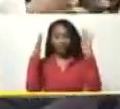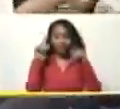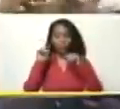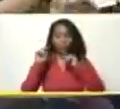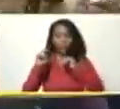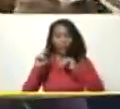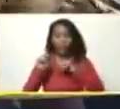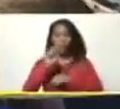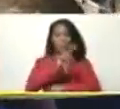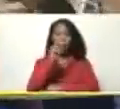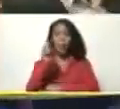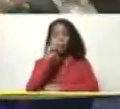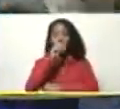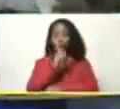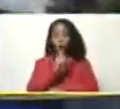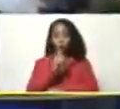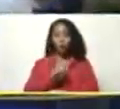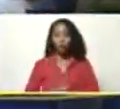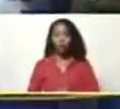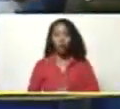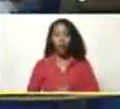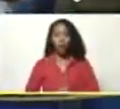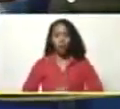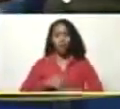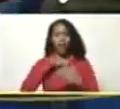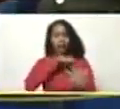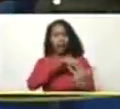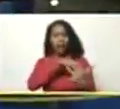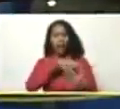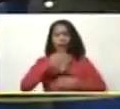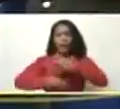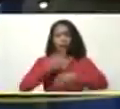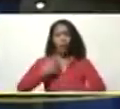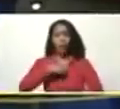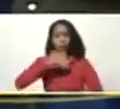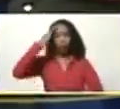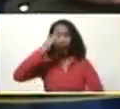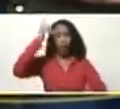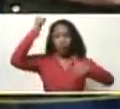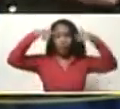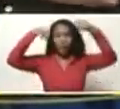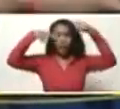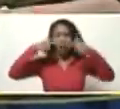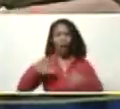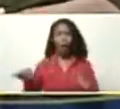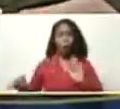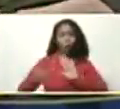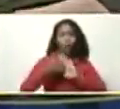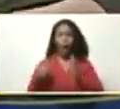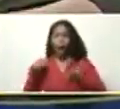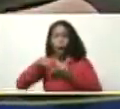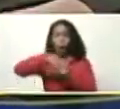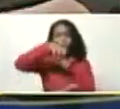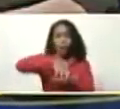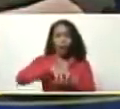precisamente a 20 años de la batalla que dio nuestro comandante Chávez contra el golpe de